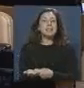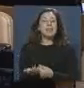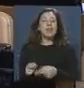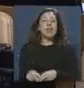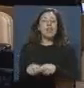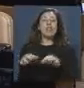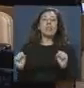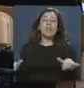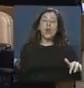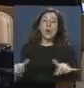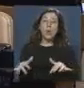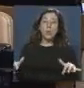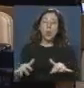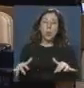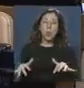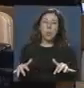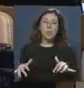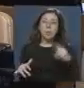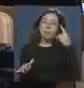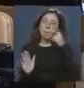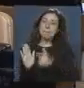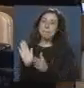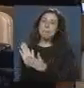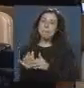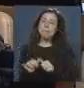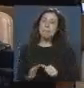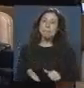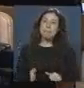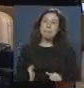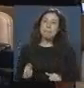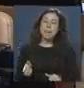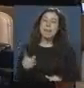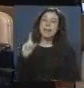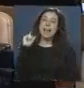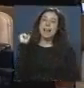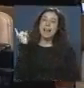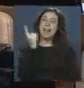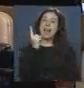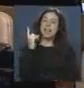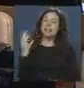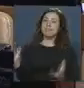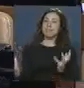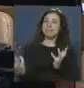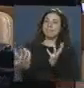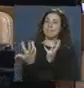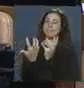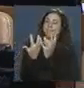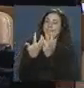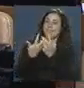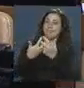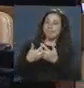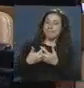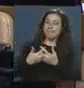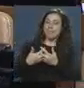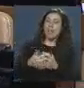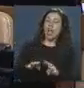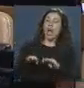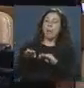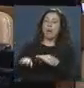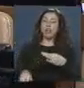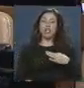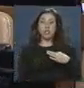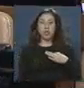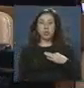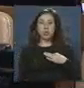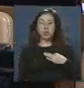recursos se utilicen para una política permanente de carácter nacional, articulada, que cuenta con alto respaldo ciudadano,